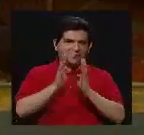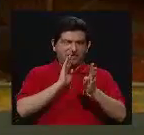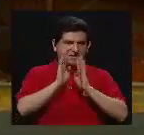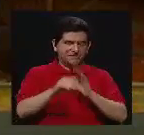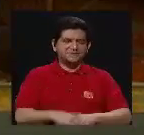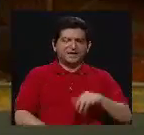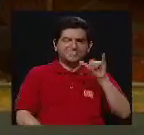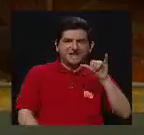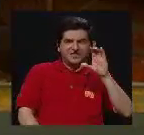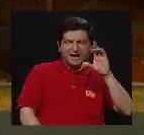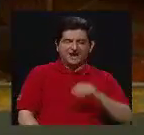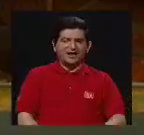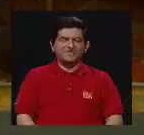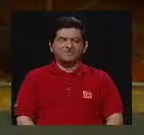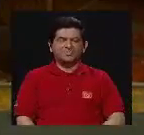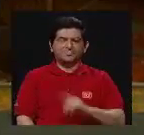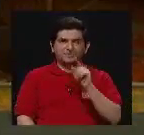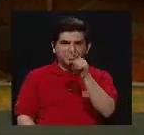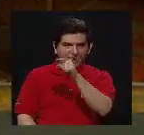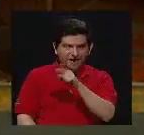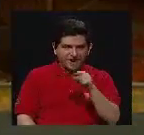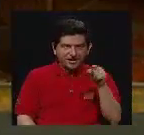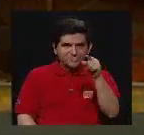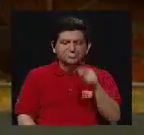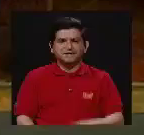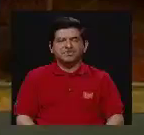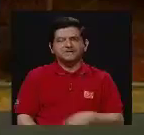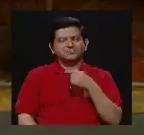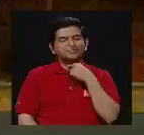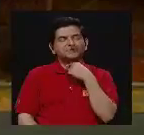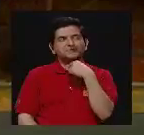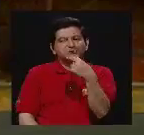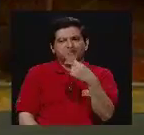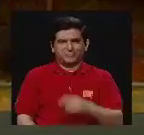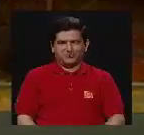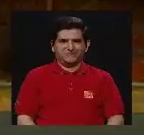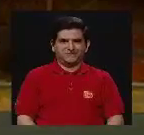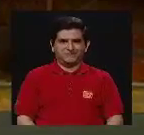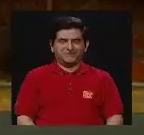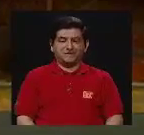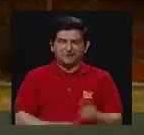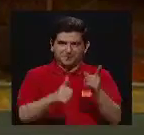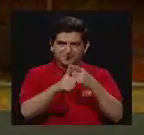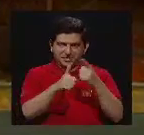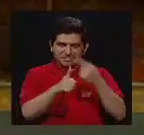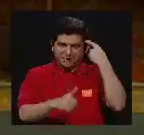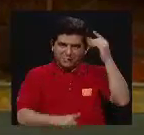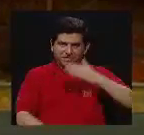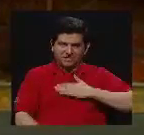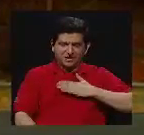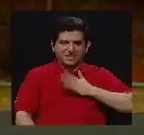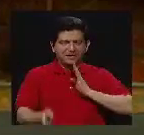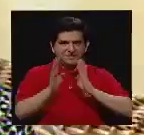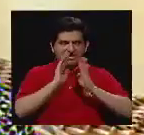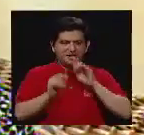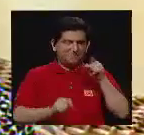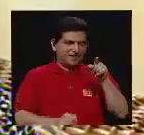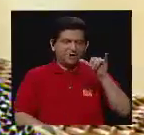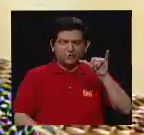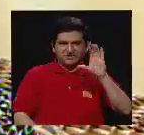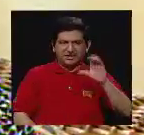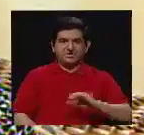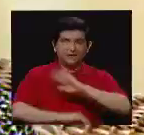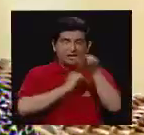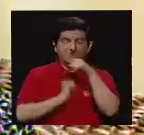programa Conversando con Yadira Calvo. A ustedes, un gusto. Bueno, primero para mí el gusto de haber conversado